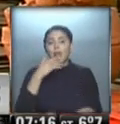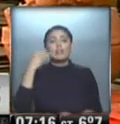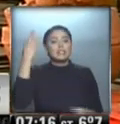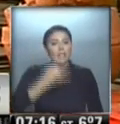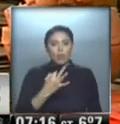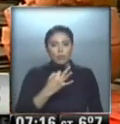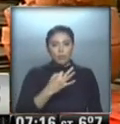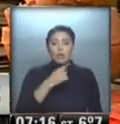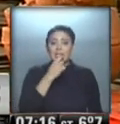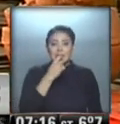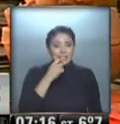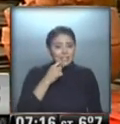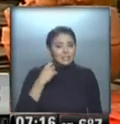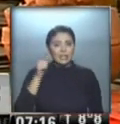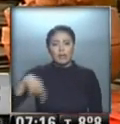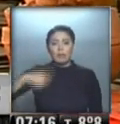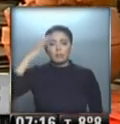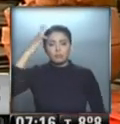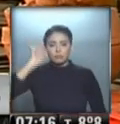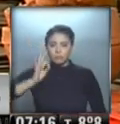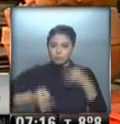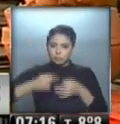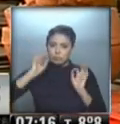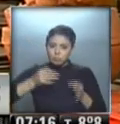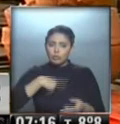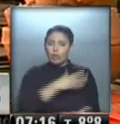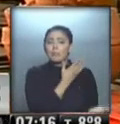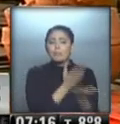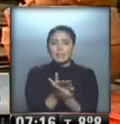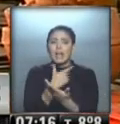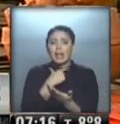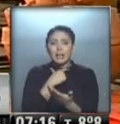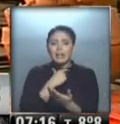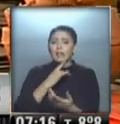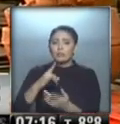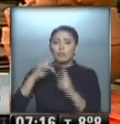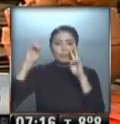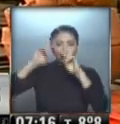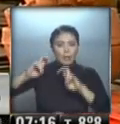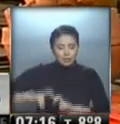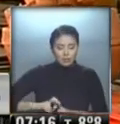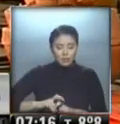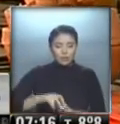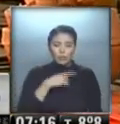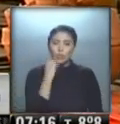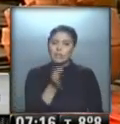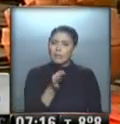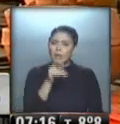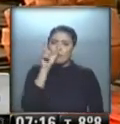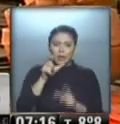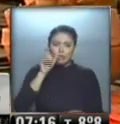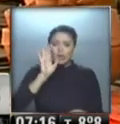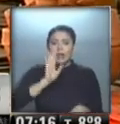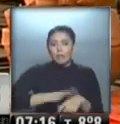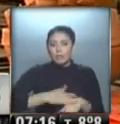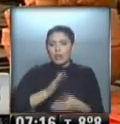presentar, una vez que la imputación se haga efectiva, vamos a presentarnos como querellante en la causa, porque entendemos que más allá de los actores principales o